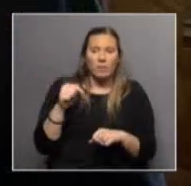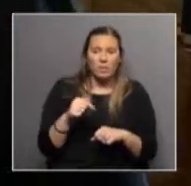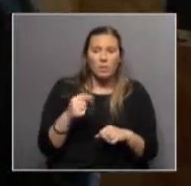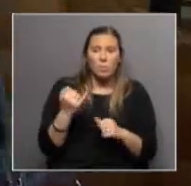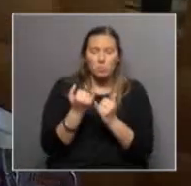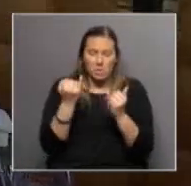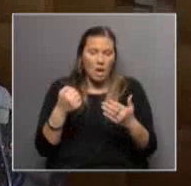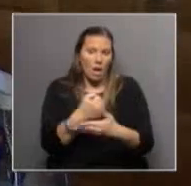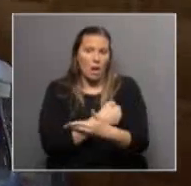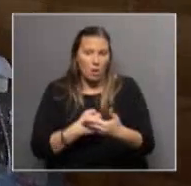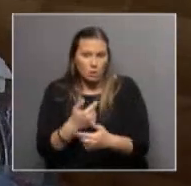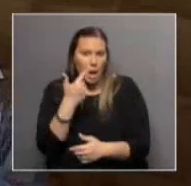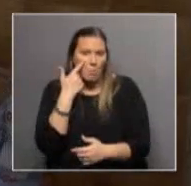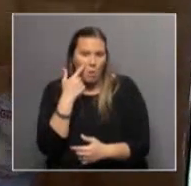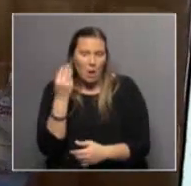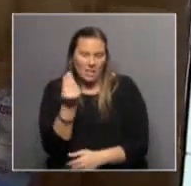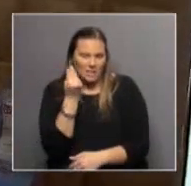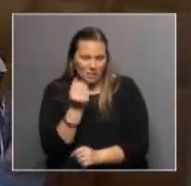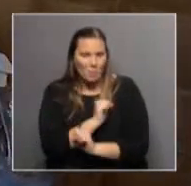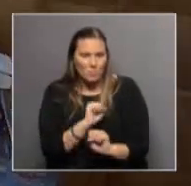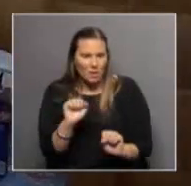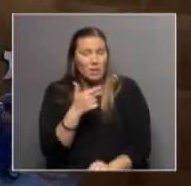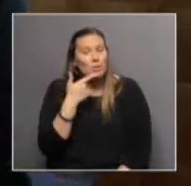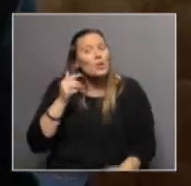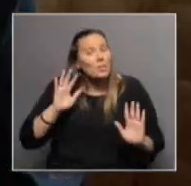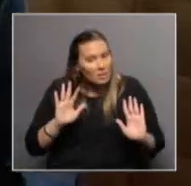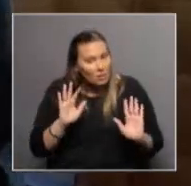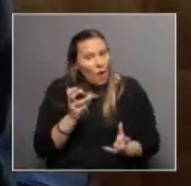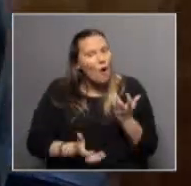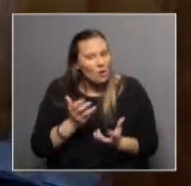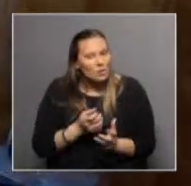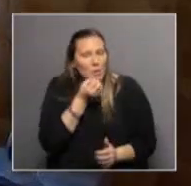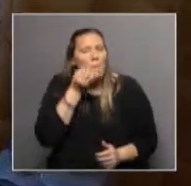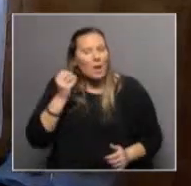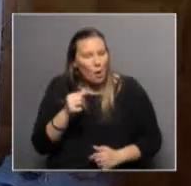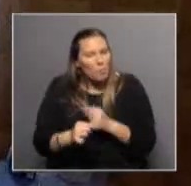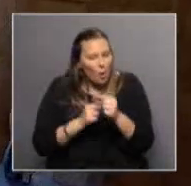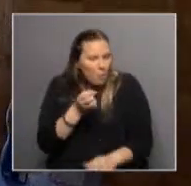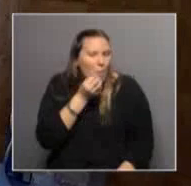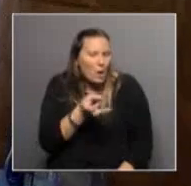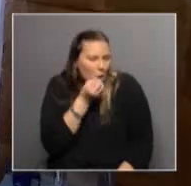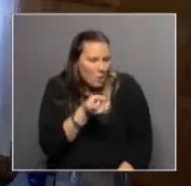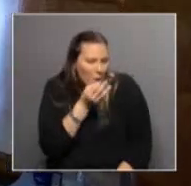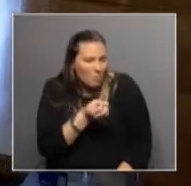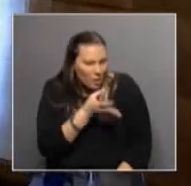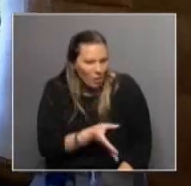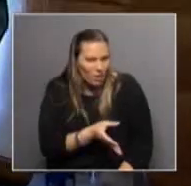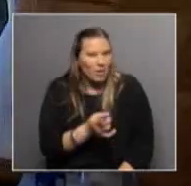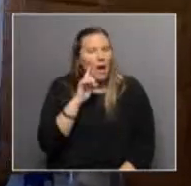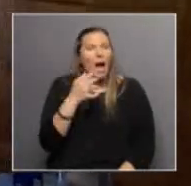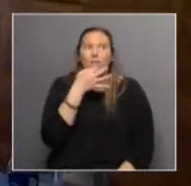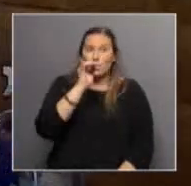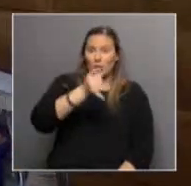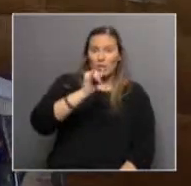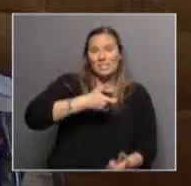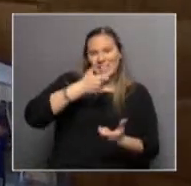A la olla, a probar nuestro guiso. Ya que son... Cocino cada vez más rico, no por nada, pero cada vez más rico. Muy bien. Dan fe acá,